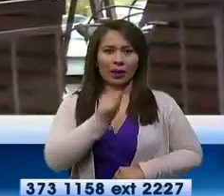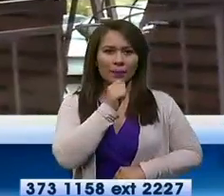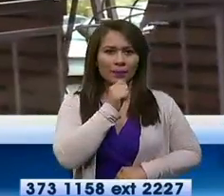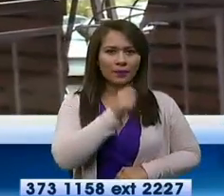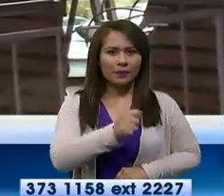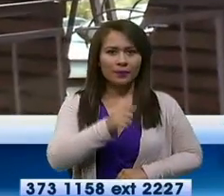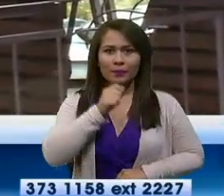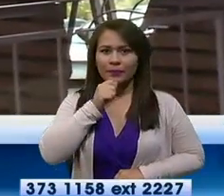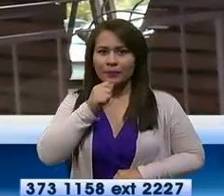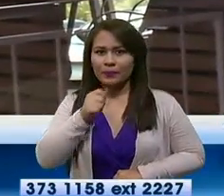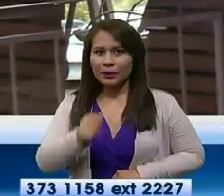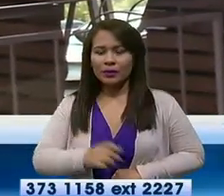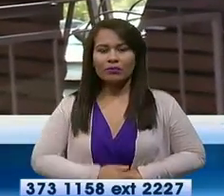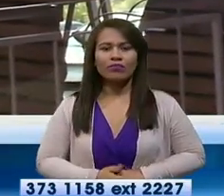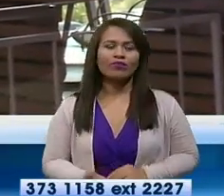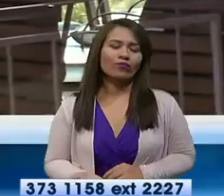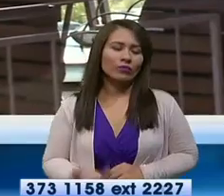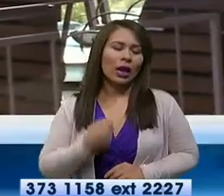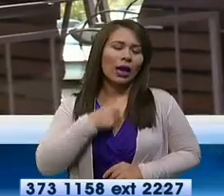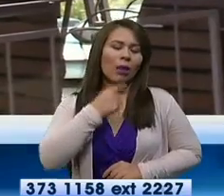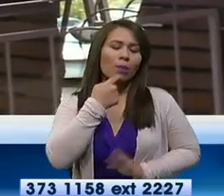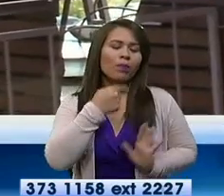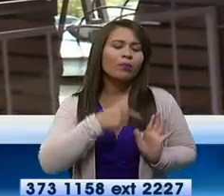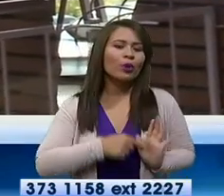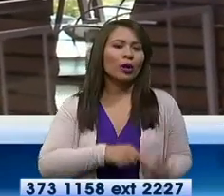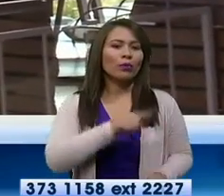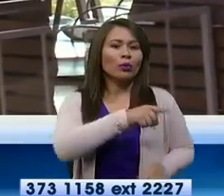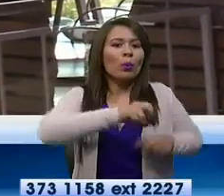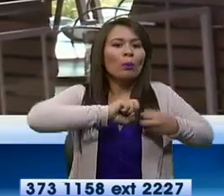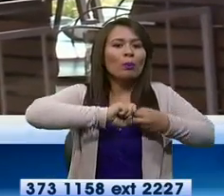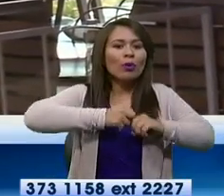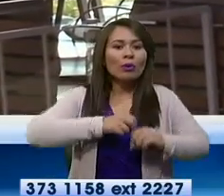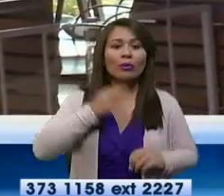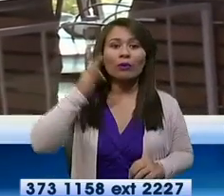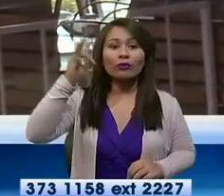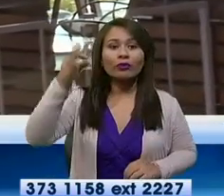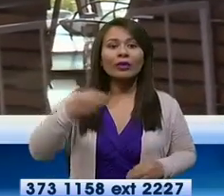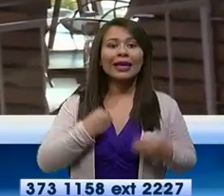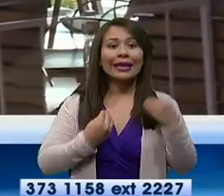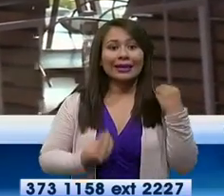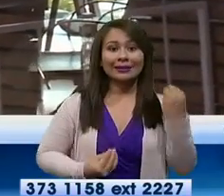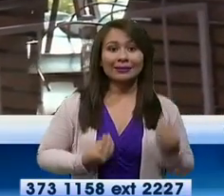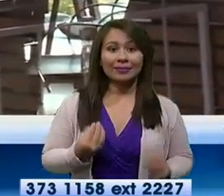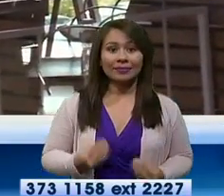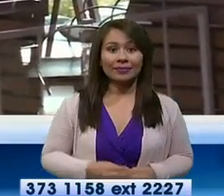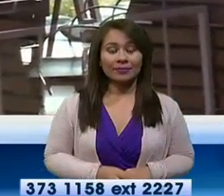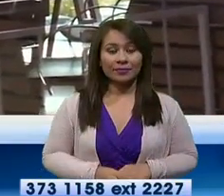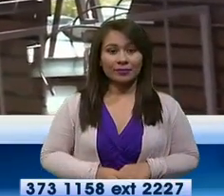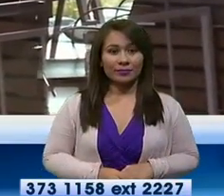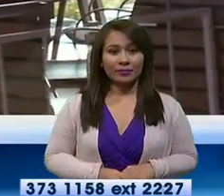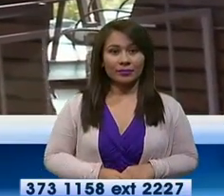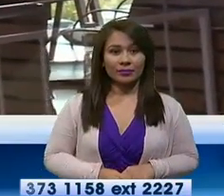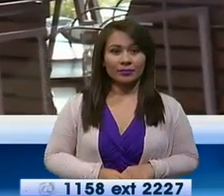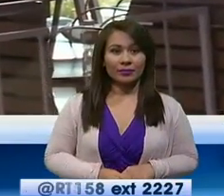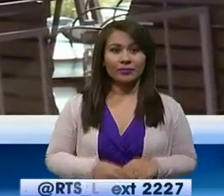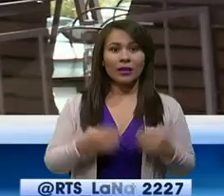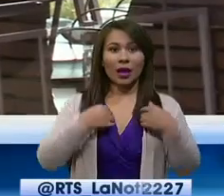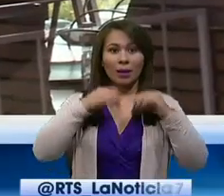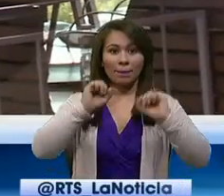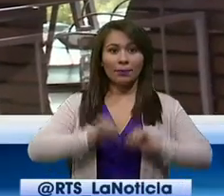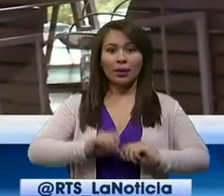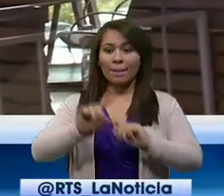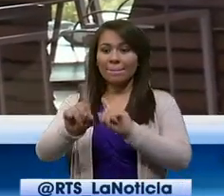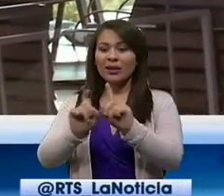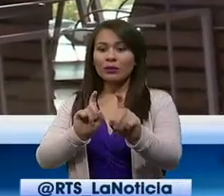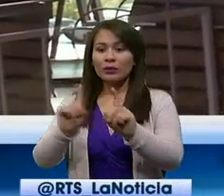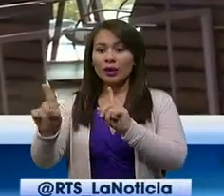replican situaciones que podría enfrentar él si es que fuera presidente y esperamos las respuestas de ellos para ilustrar a la gente qué pasaría